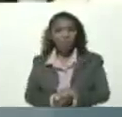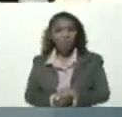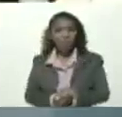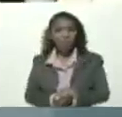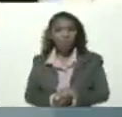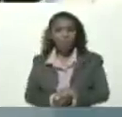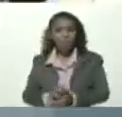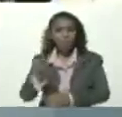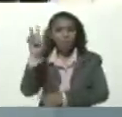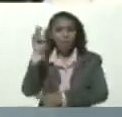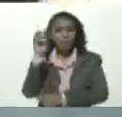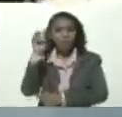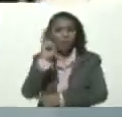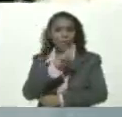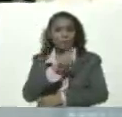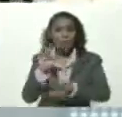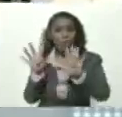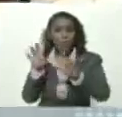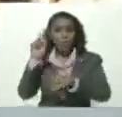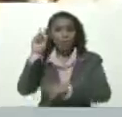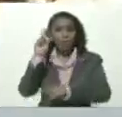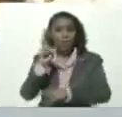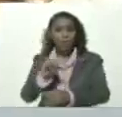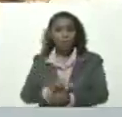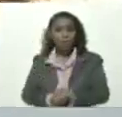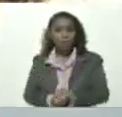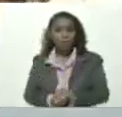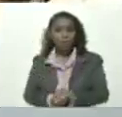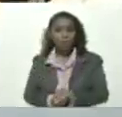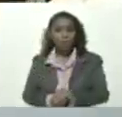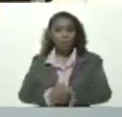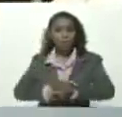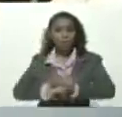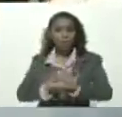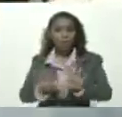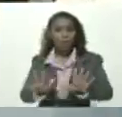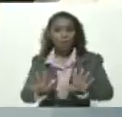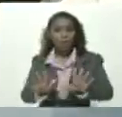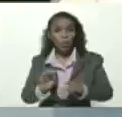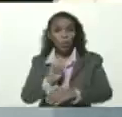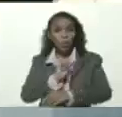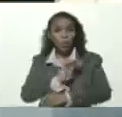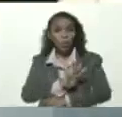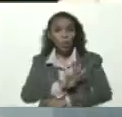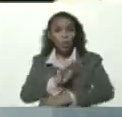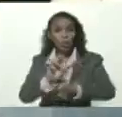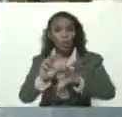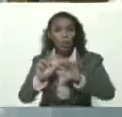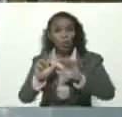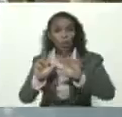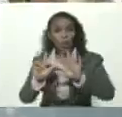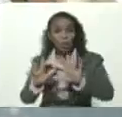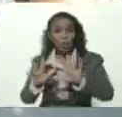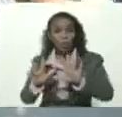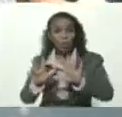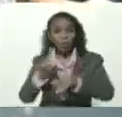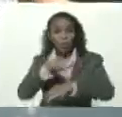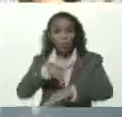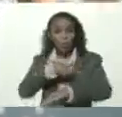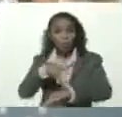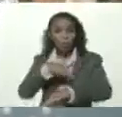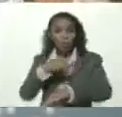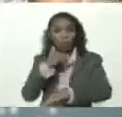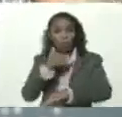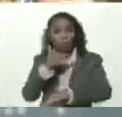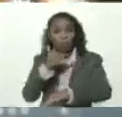El viernes 19 también, ya a 48 horas de la elección,